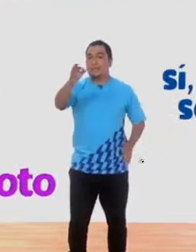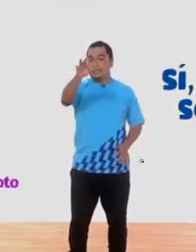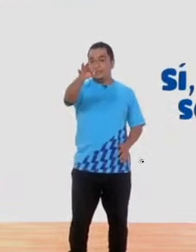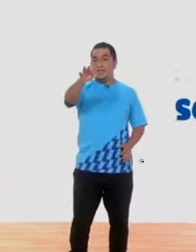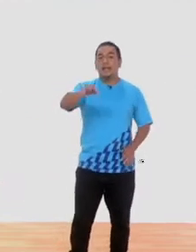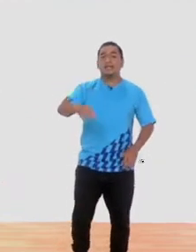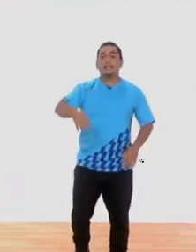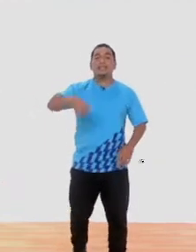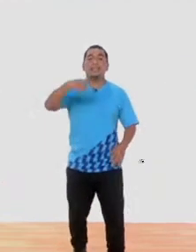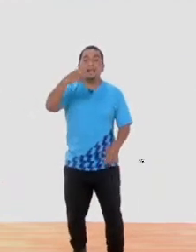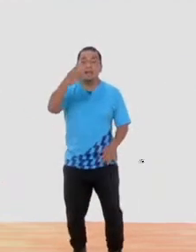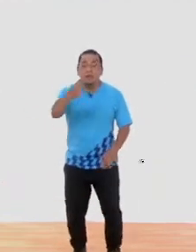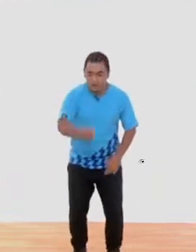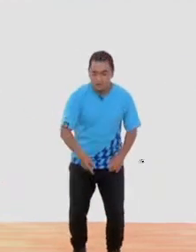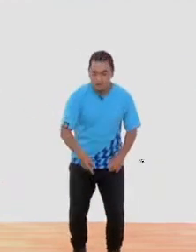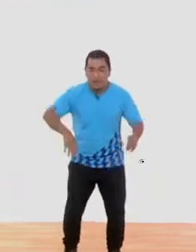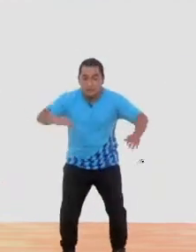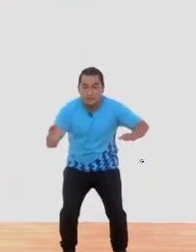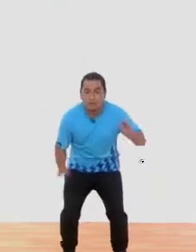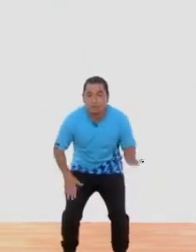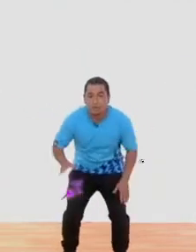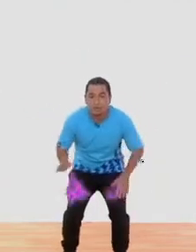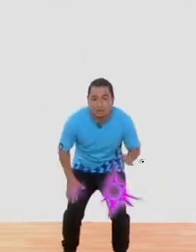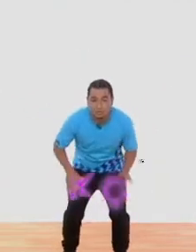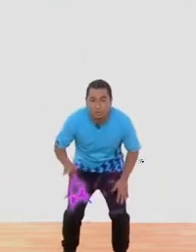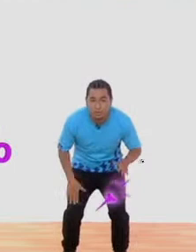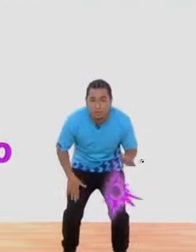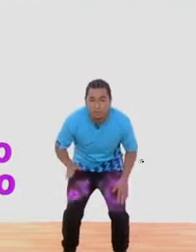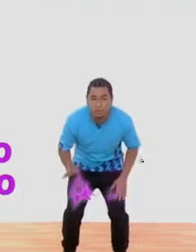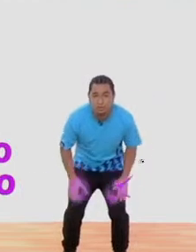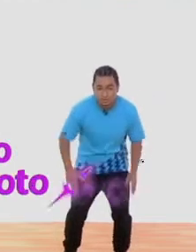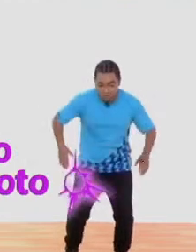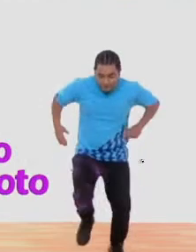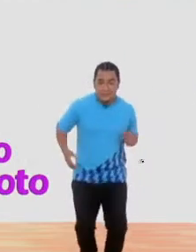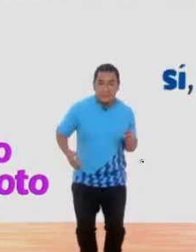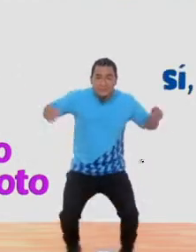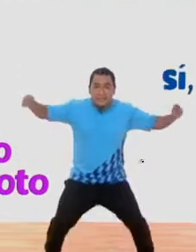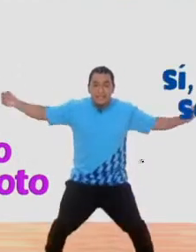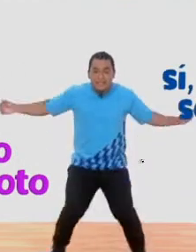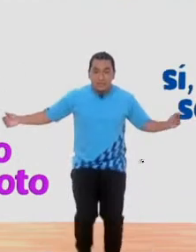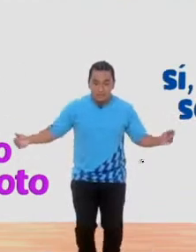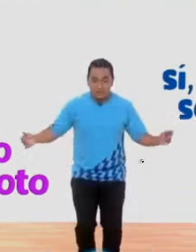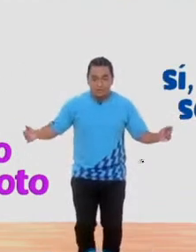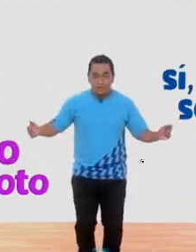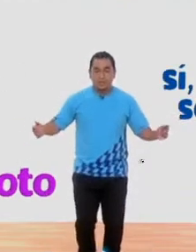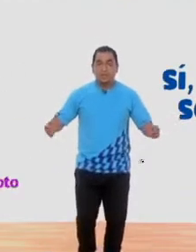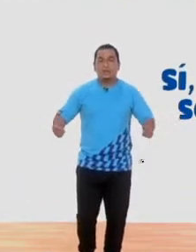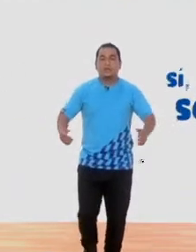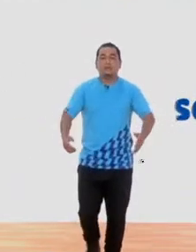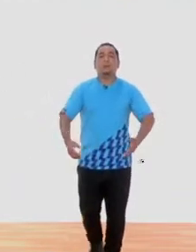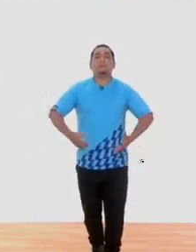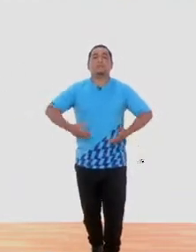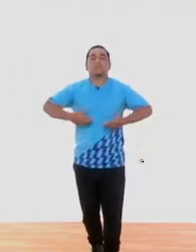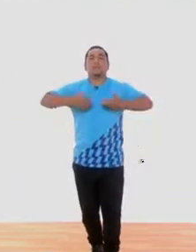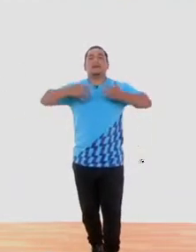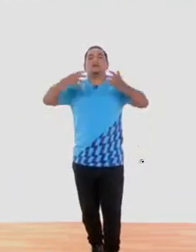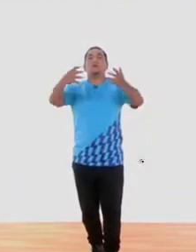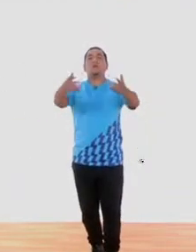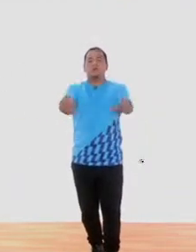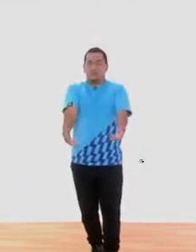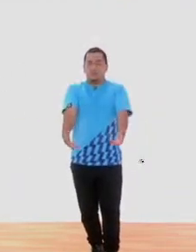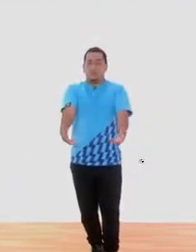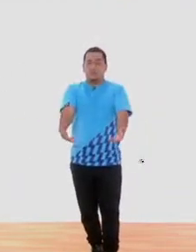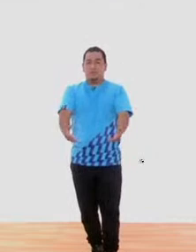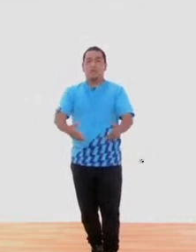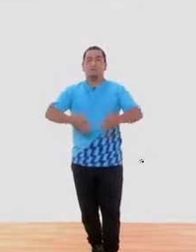van a estar acá con nosotros. Y sería bueno para socializar más y de pie de paso nos ayudamos a nosotros. Ahora, si hay alguien en el chat